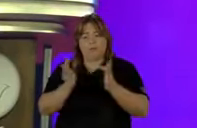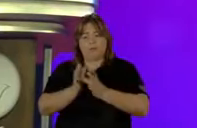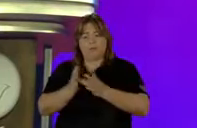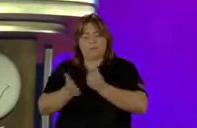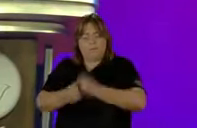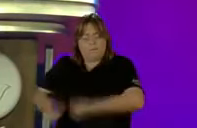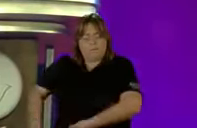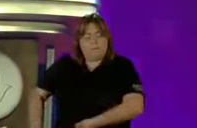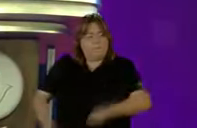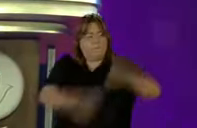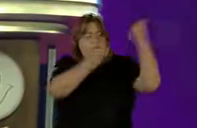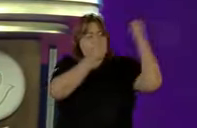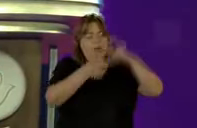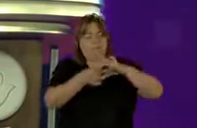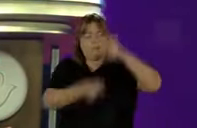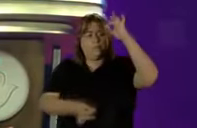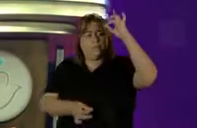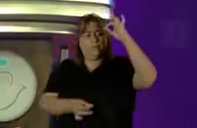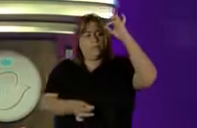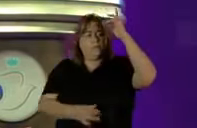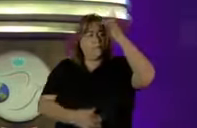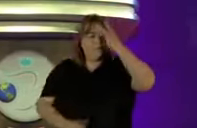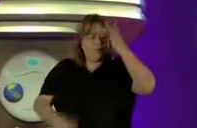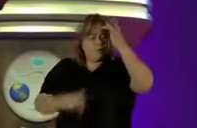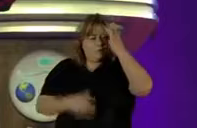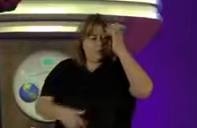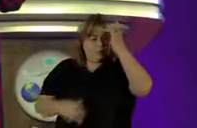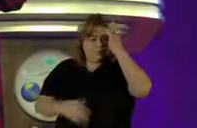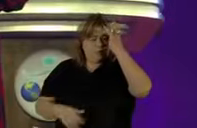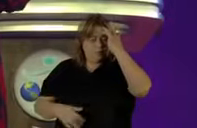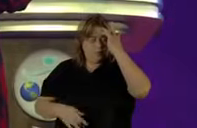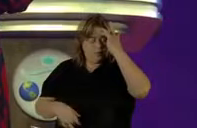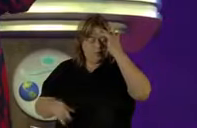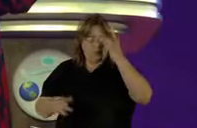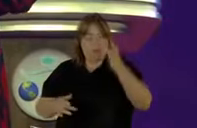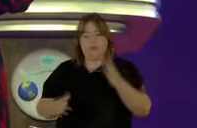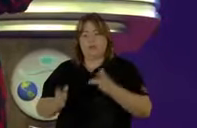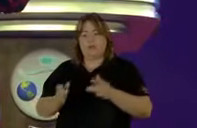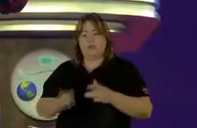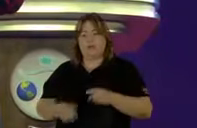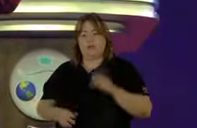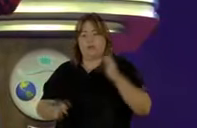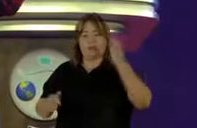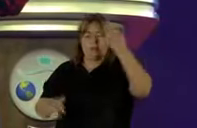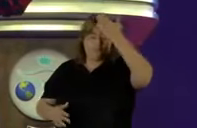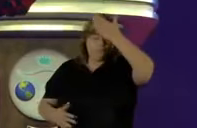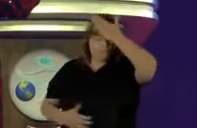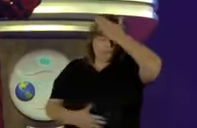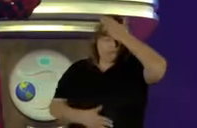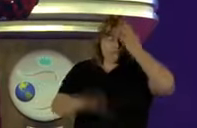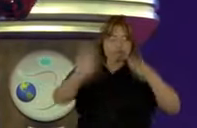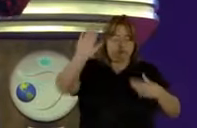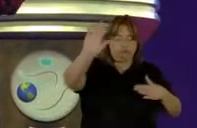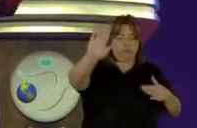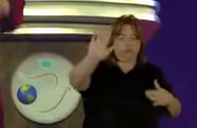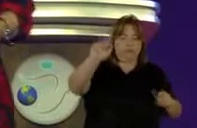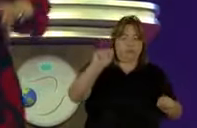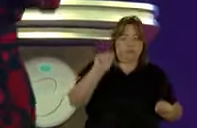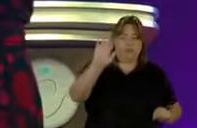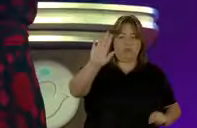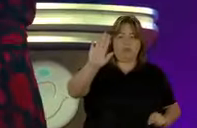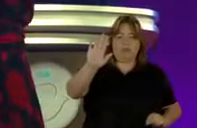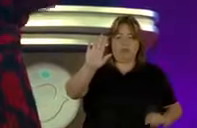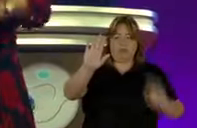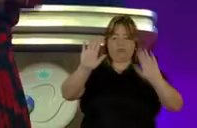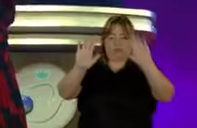todo espíritu de enfermedad. Fuera todo espíritu de enfermedad. Pon tu mano en esa televisión, tú que estás en la casa o estás